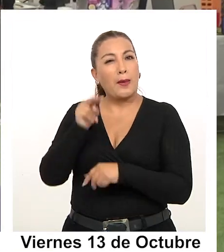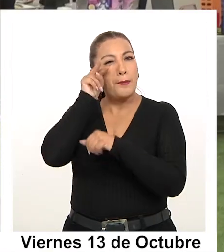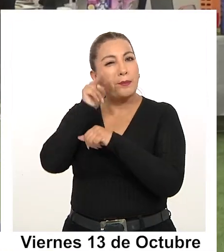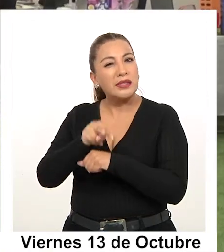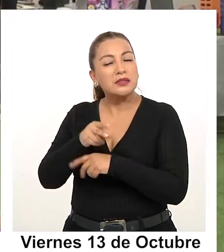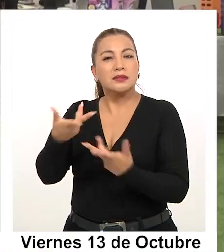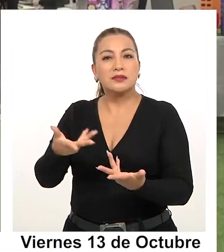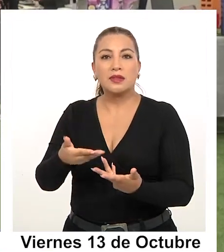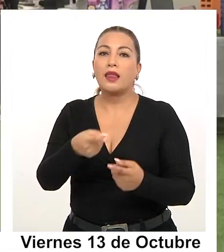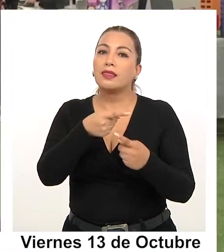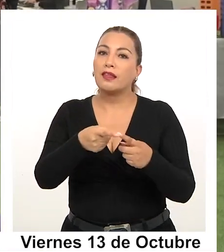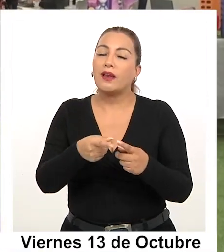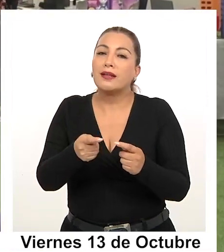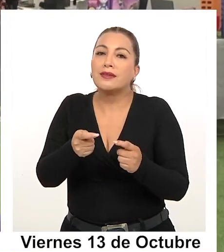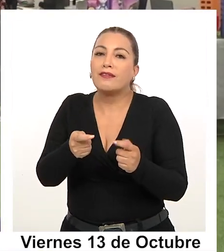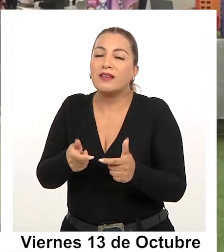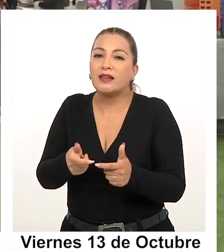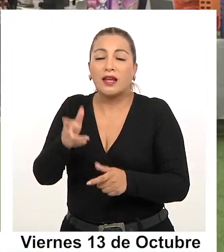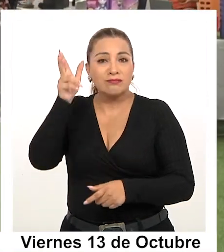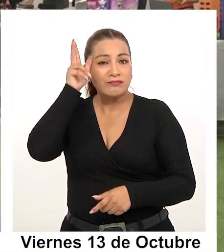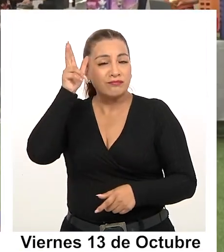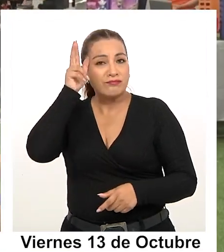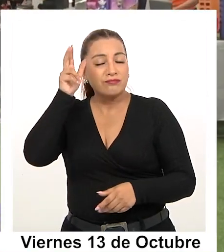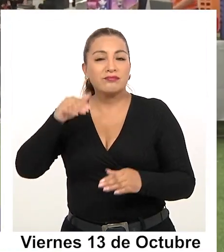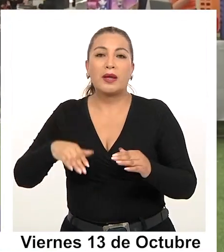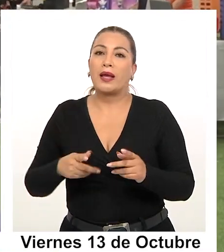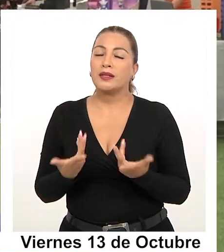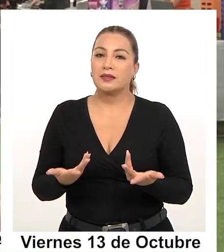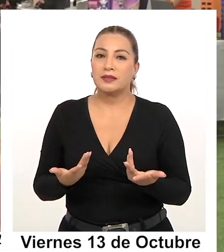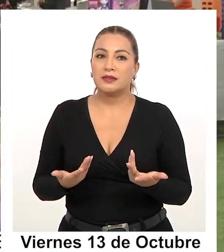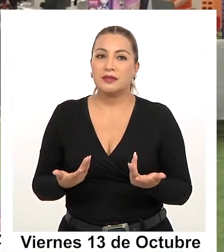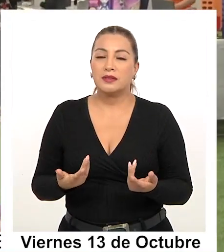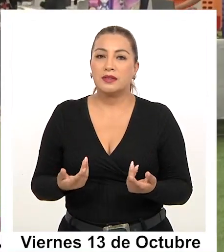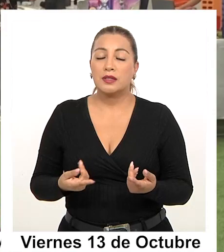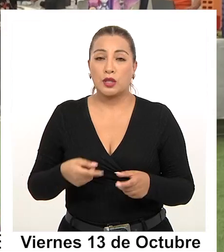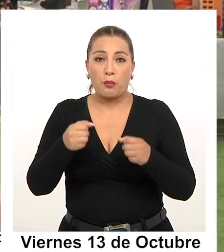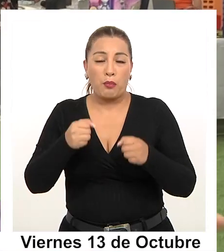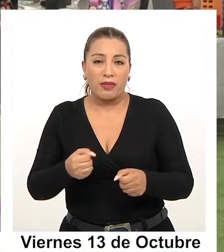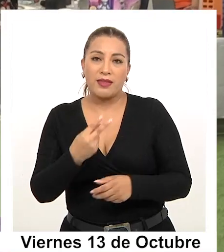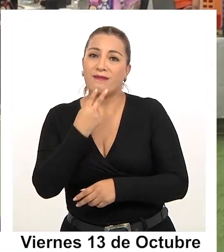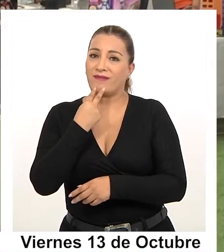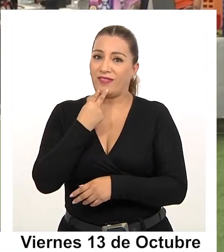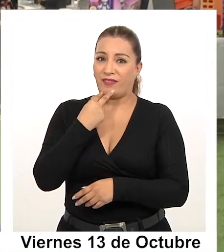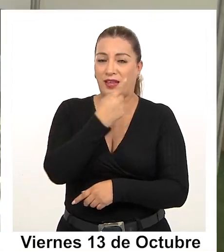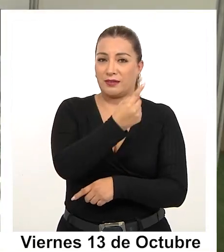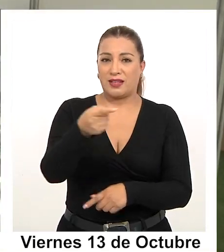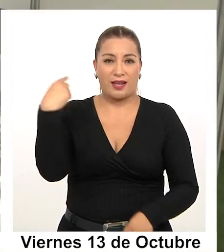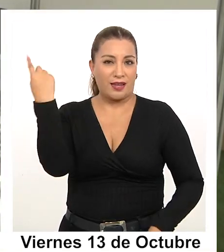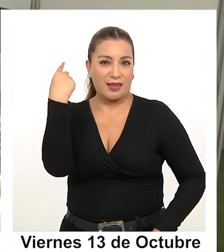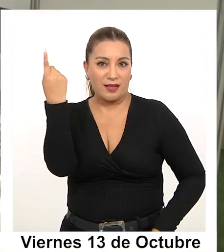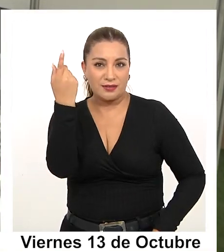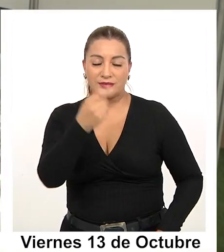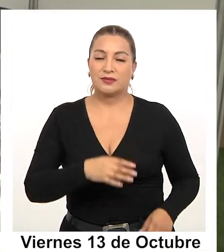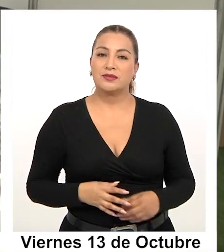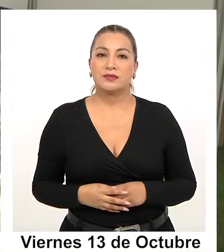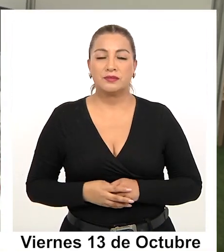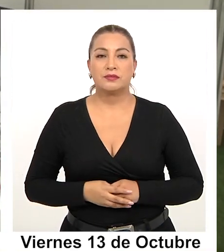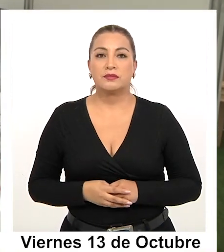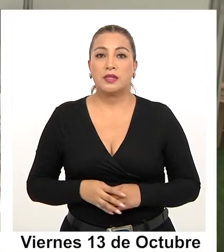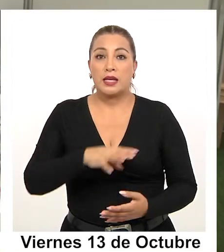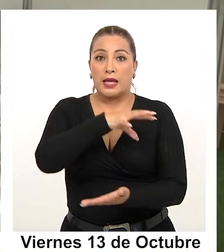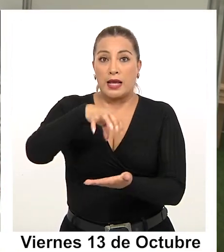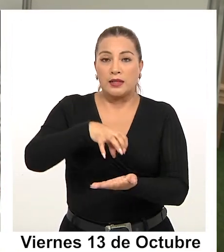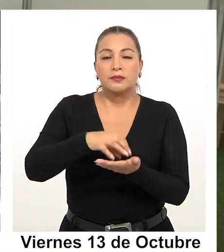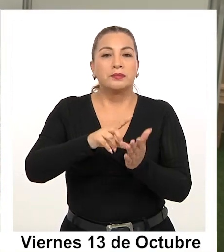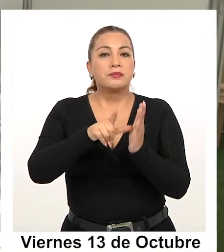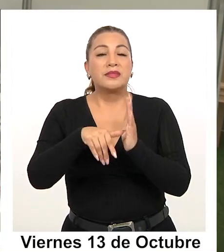analítico y otras habilidades y competencias más que le permitan desenvolverse para la vida en general. En la Plaza